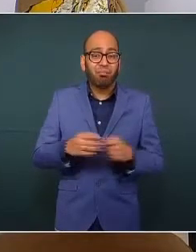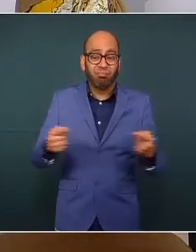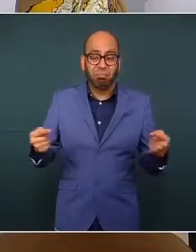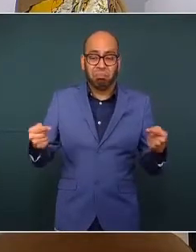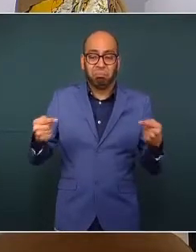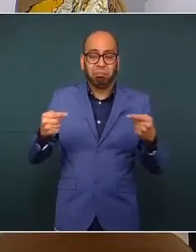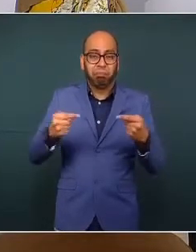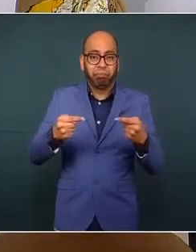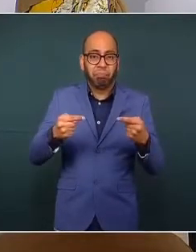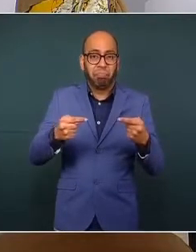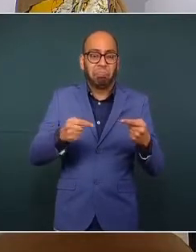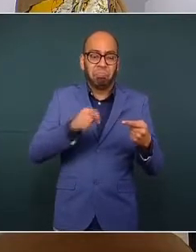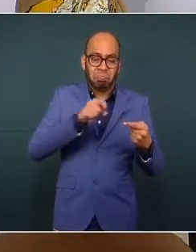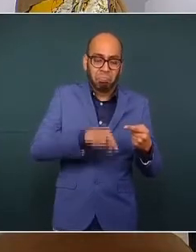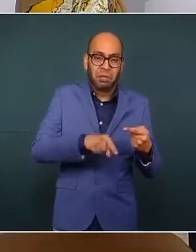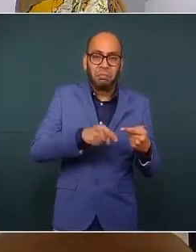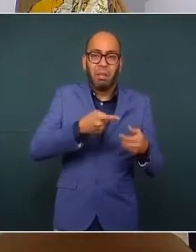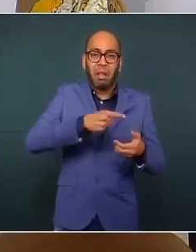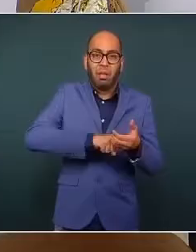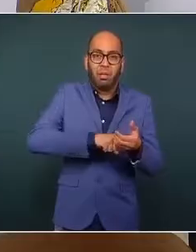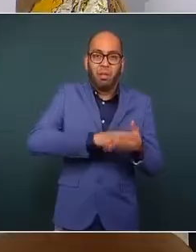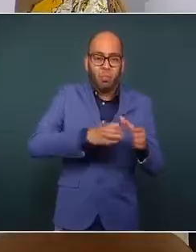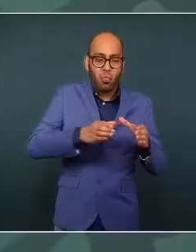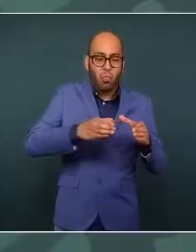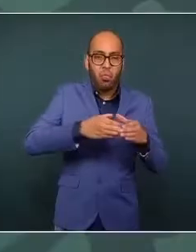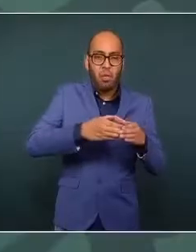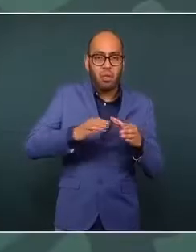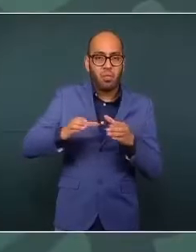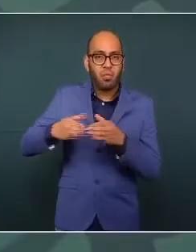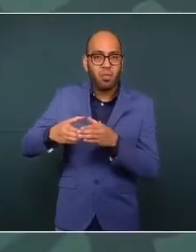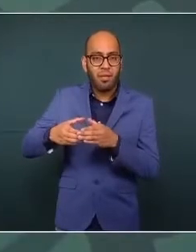las mismas comunidades,